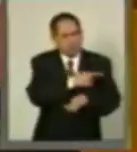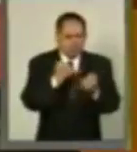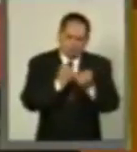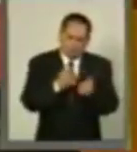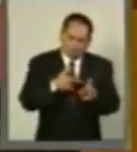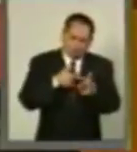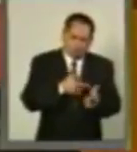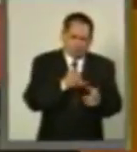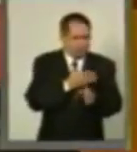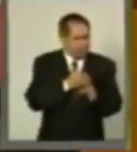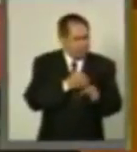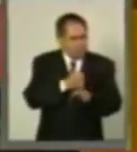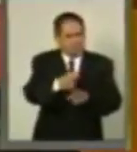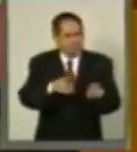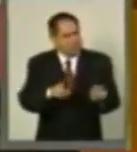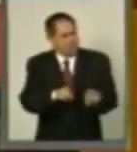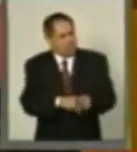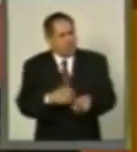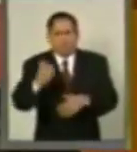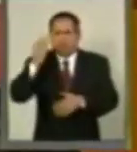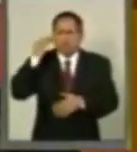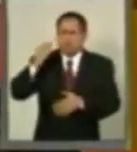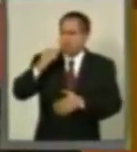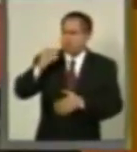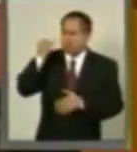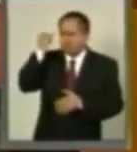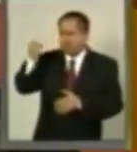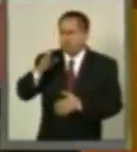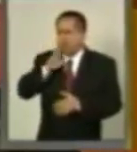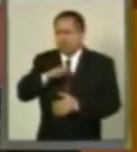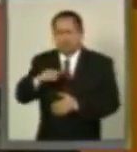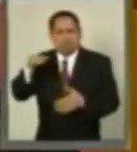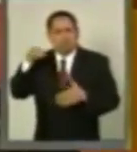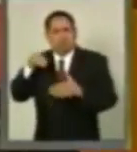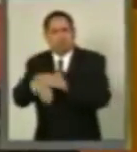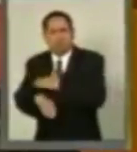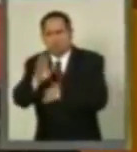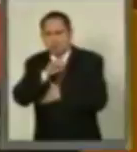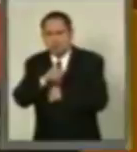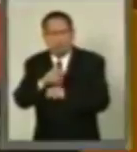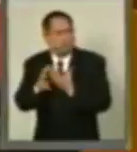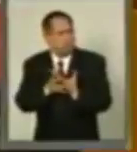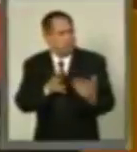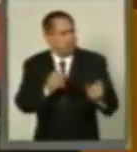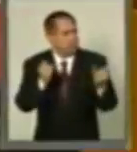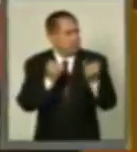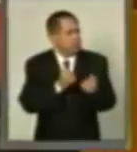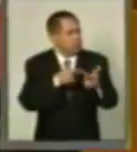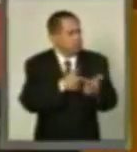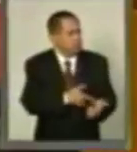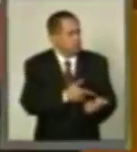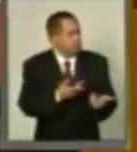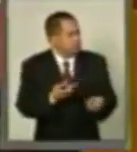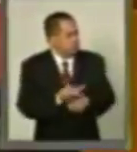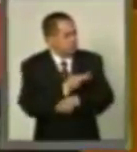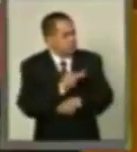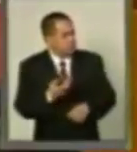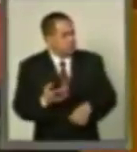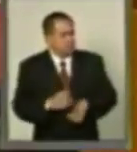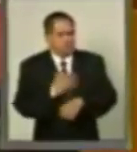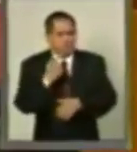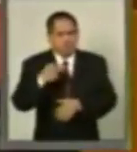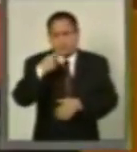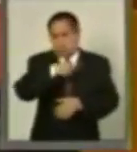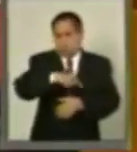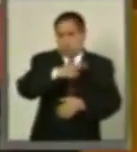líneas esenciales de una estrategia a todas luces fracasada, a pesar incluso de que